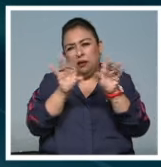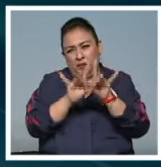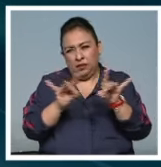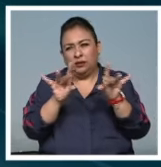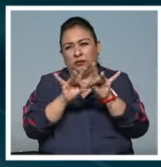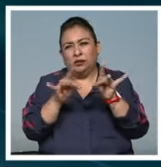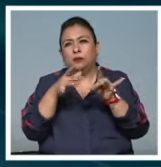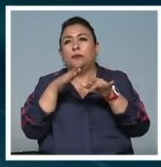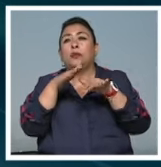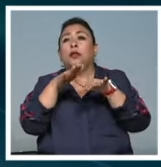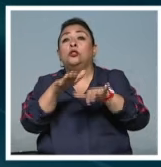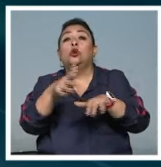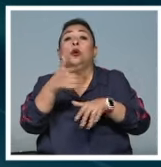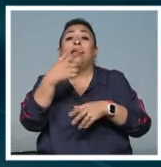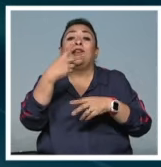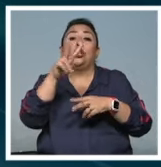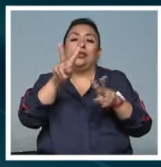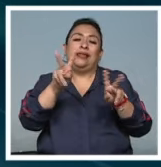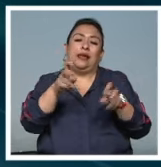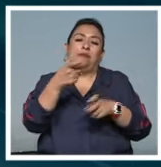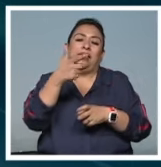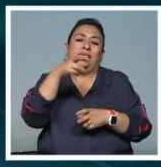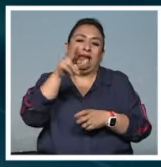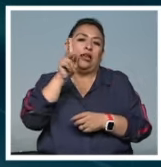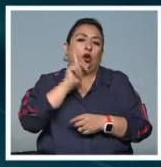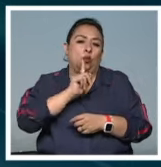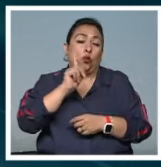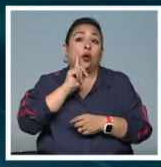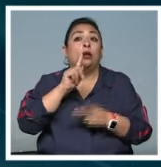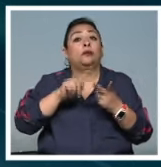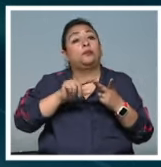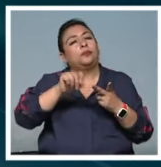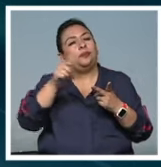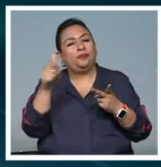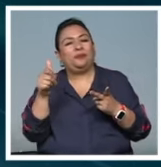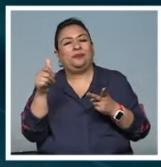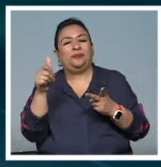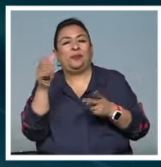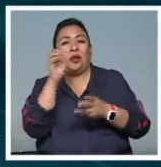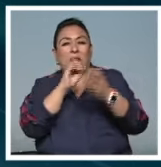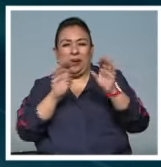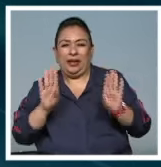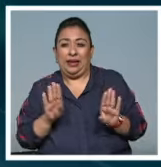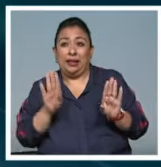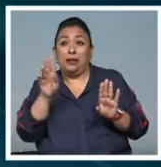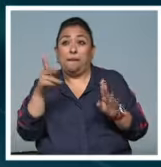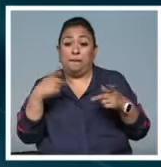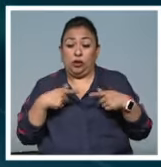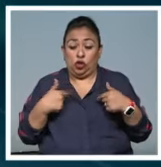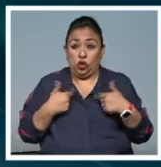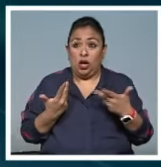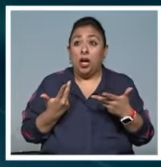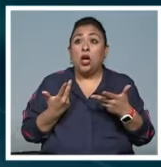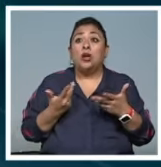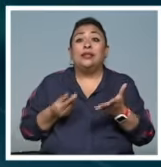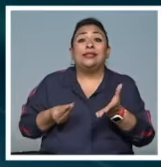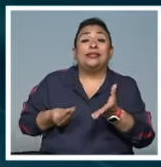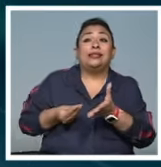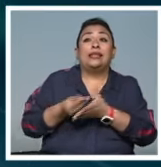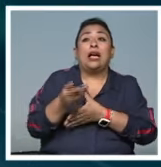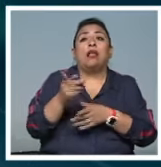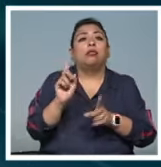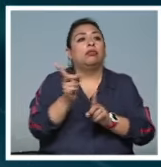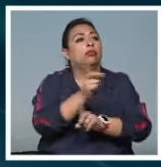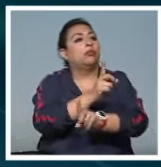es sobre el género femenino. Otra peculiaridad del montaje es que los ejecutantes salen del escenario,